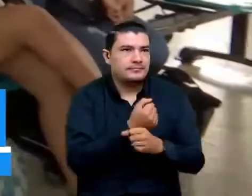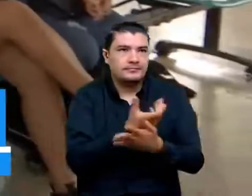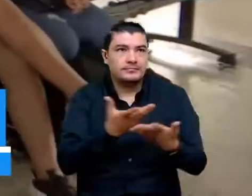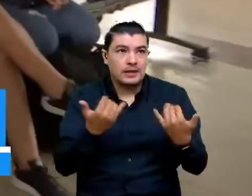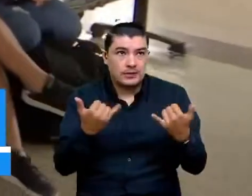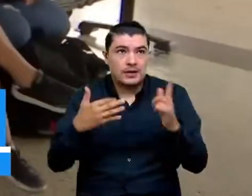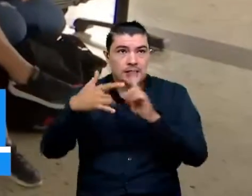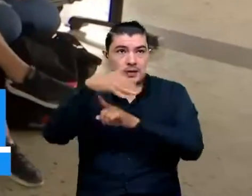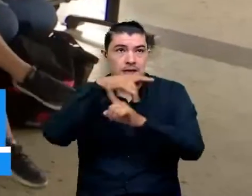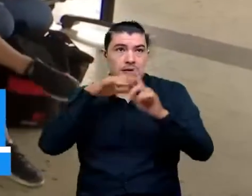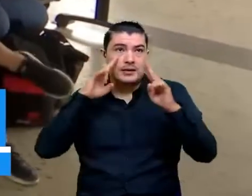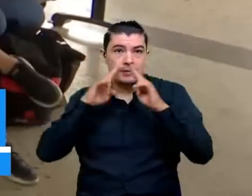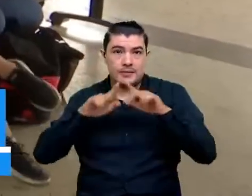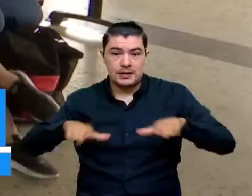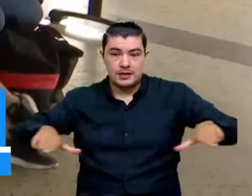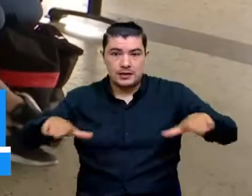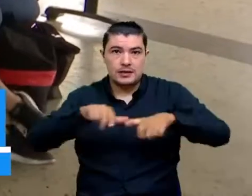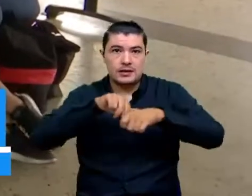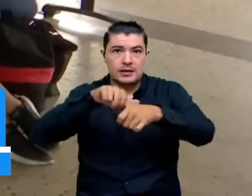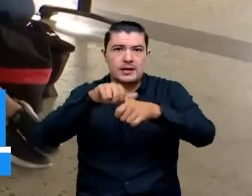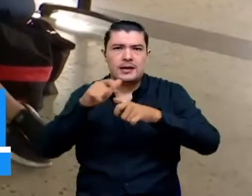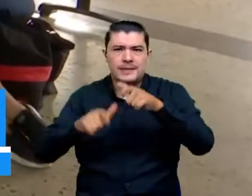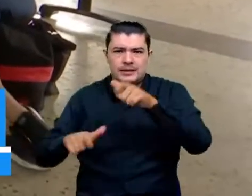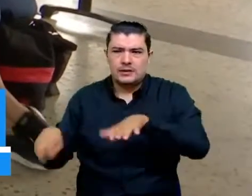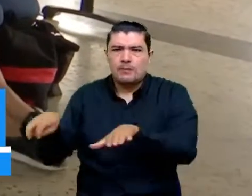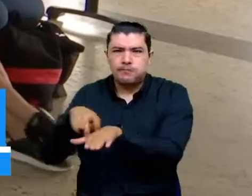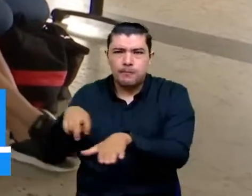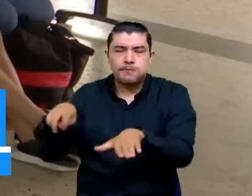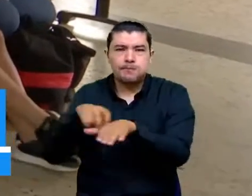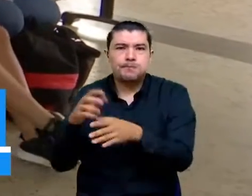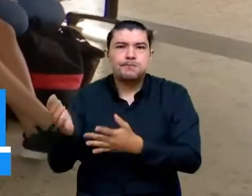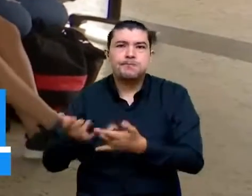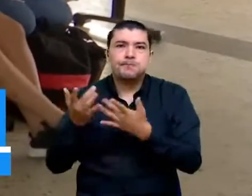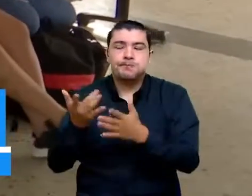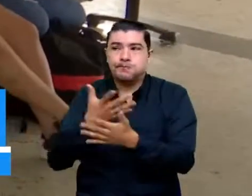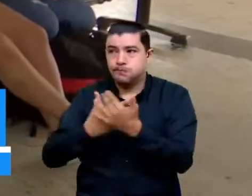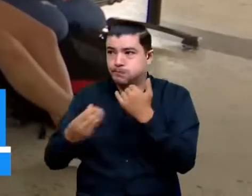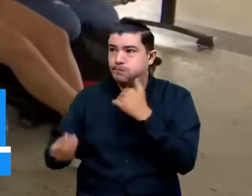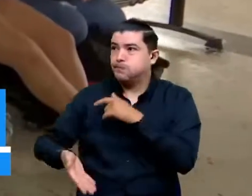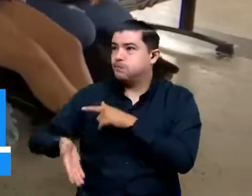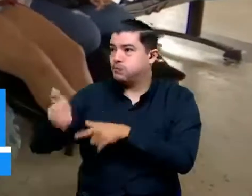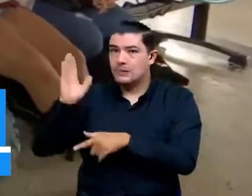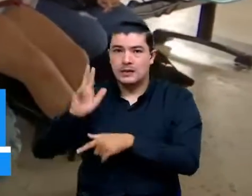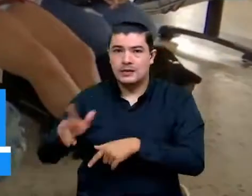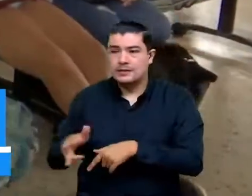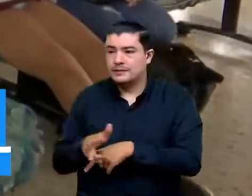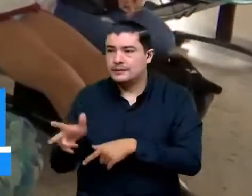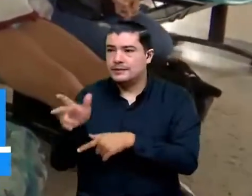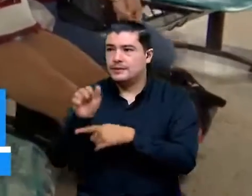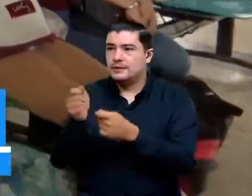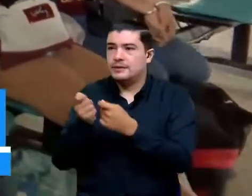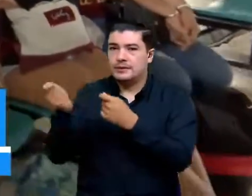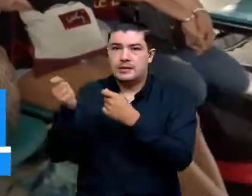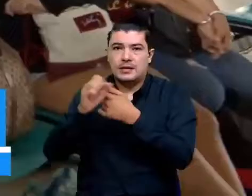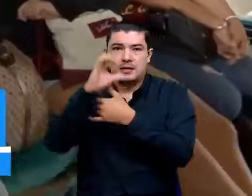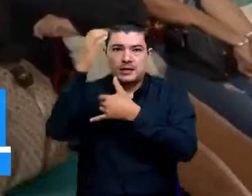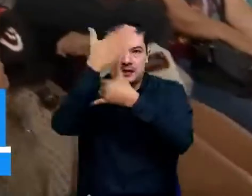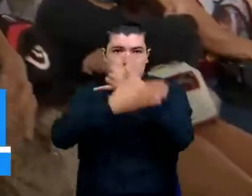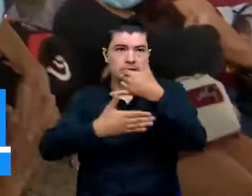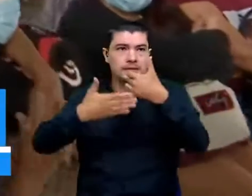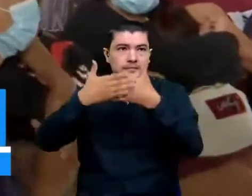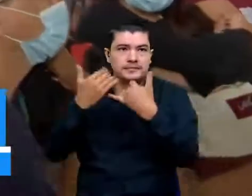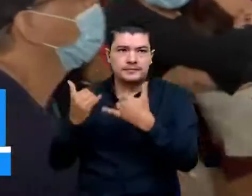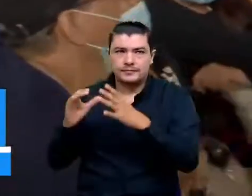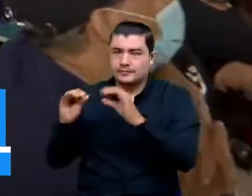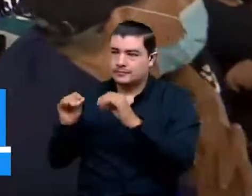en estos momentos en la terminal de transporte. Muchos viajeros esperan pues salir a las diferentes ciudades de Colombia. Vamos a hablar